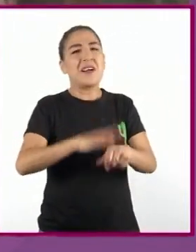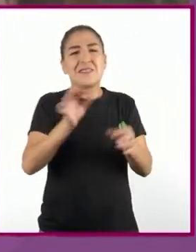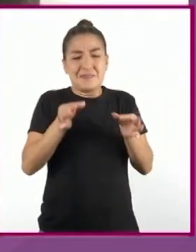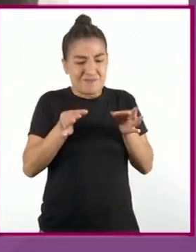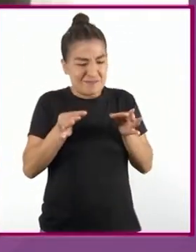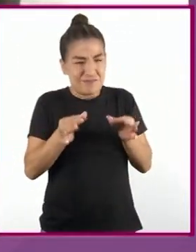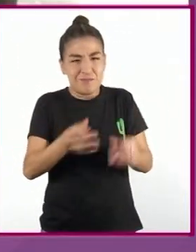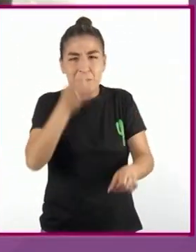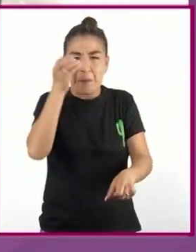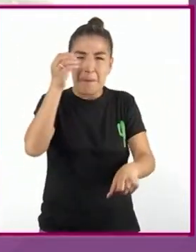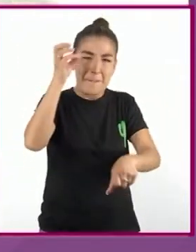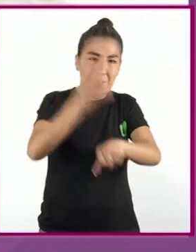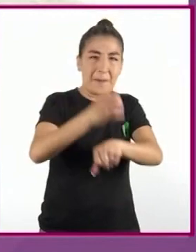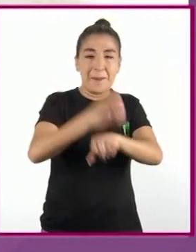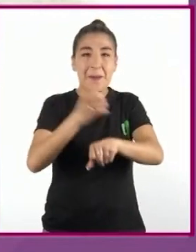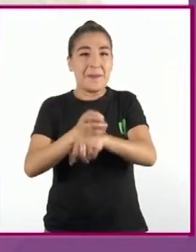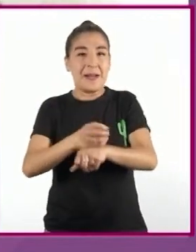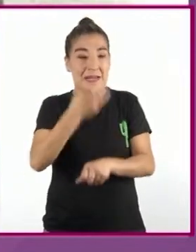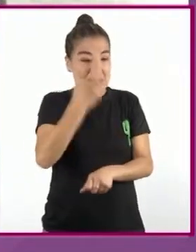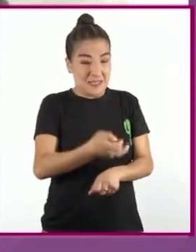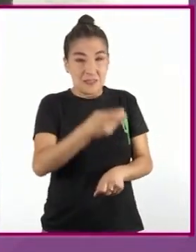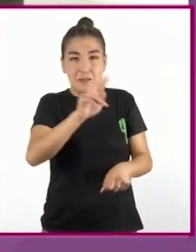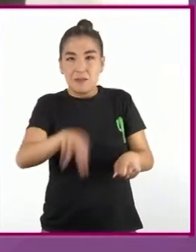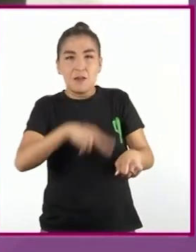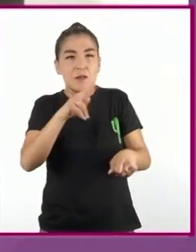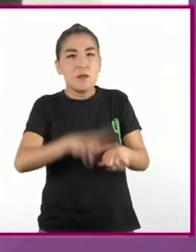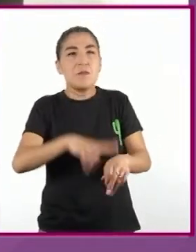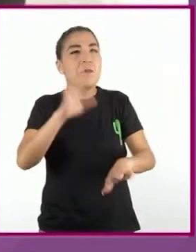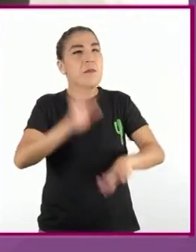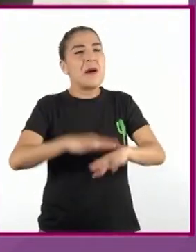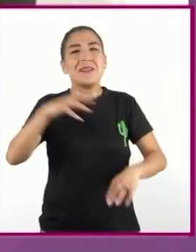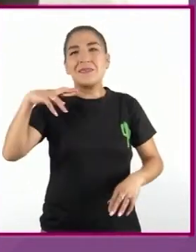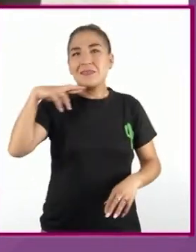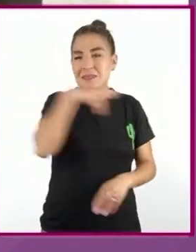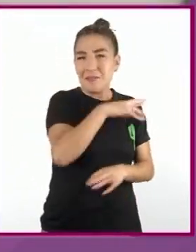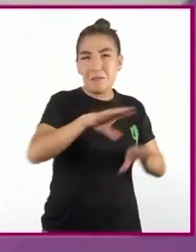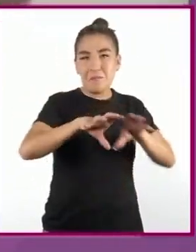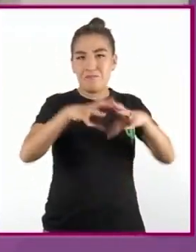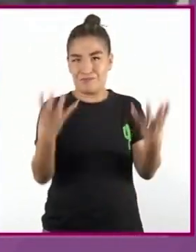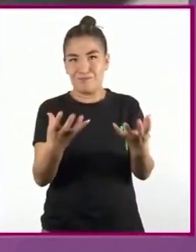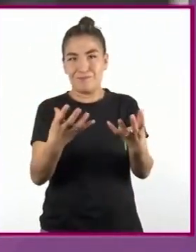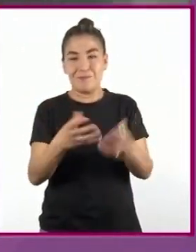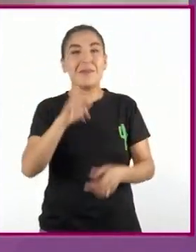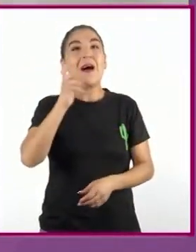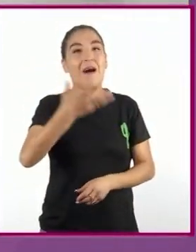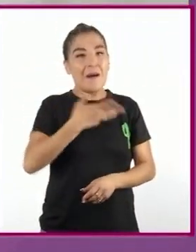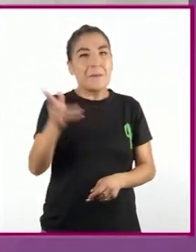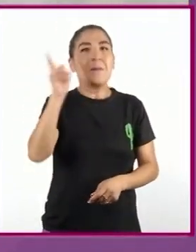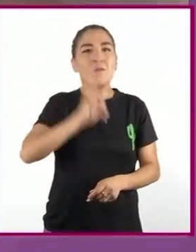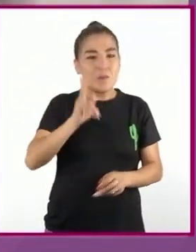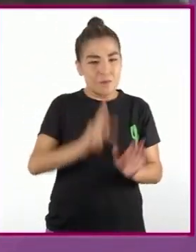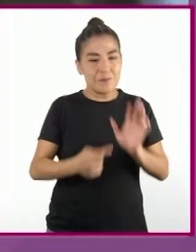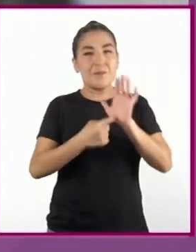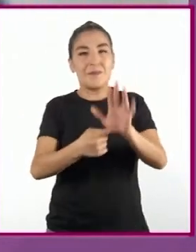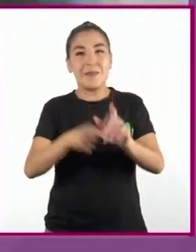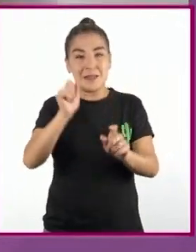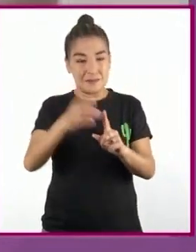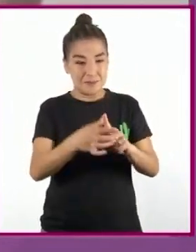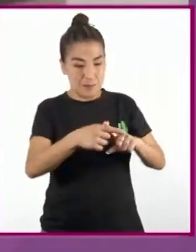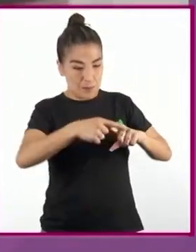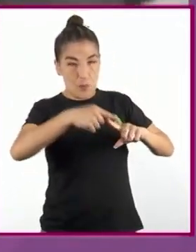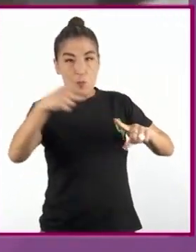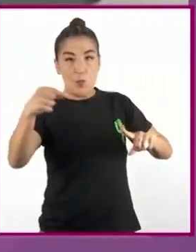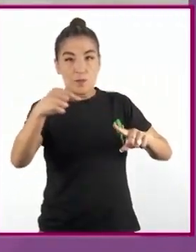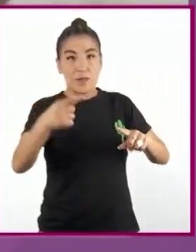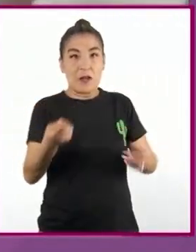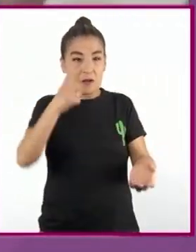agudos. No hay nada natural que sea más agudo y que penetre más. Hay pruebas de que una punta de flecha de obsidiana